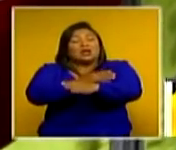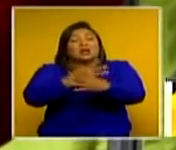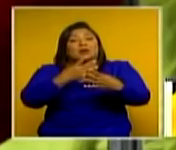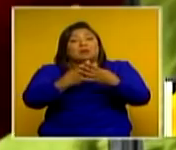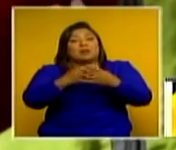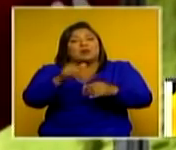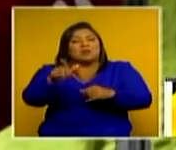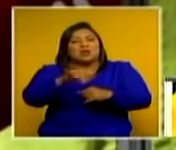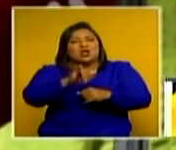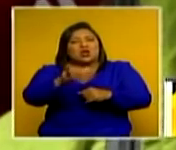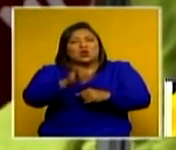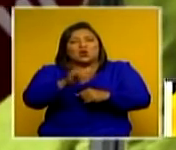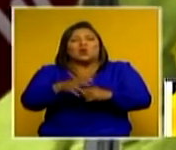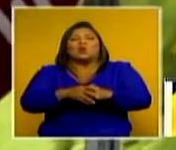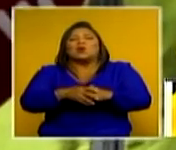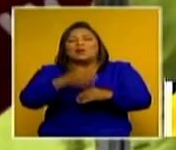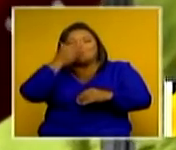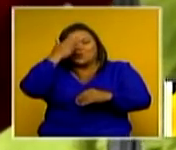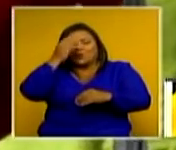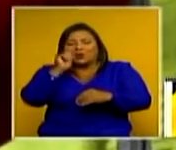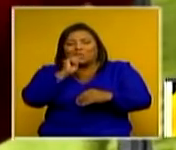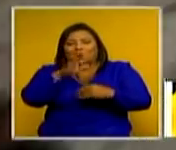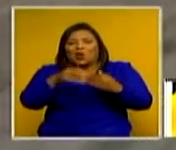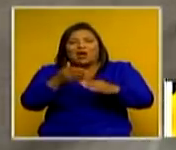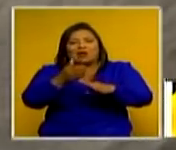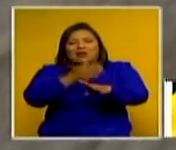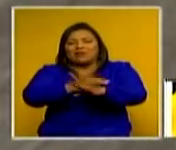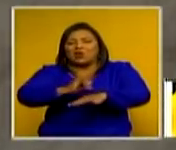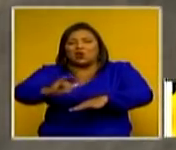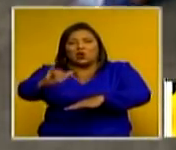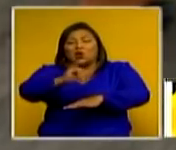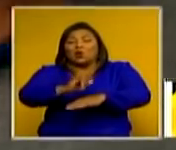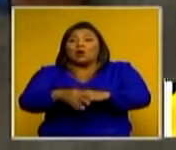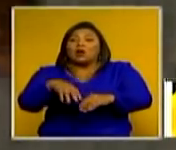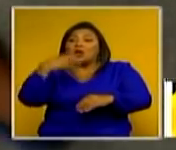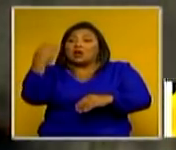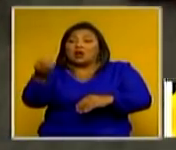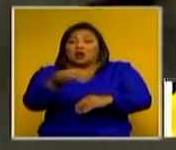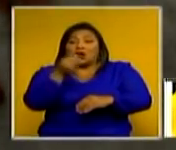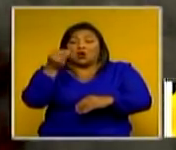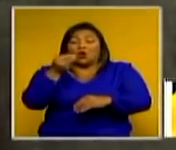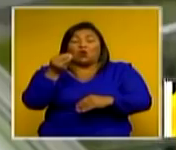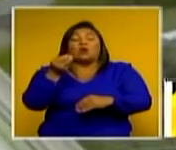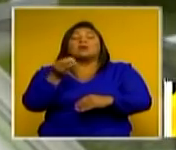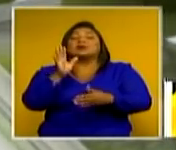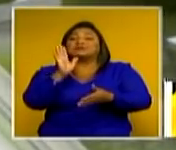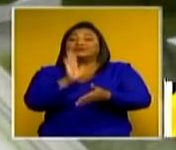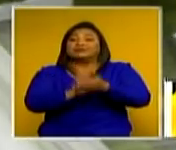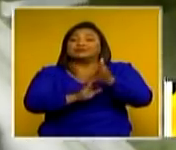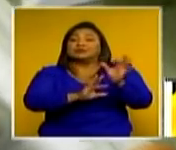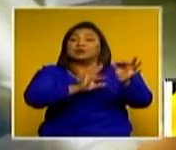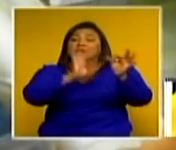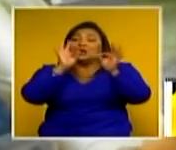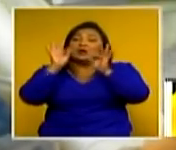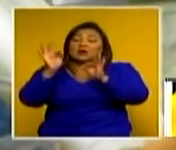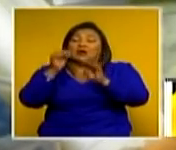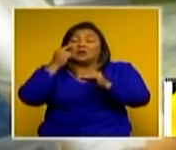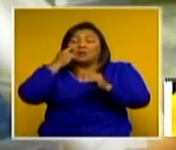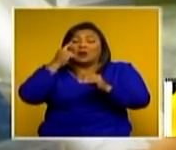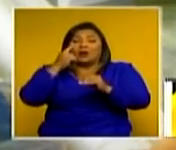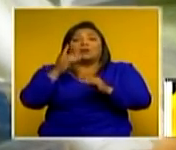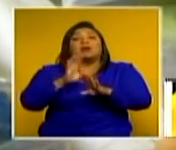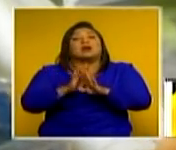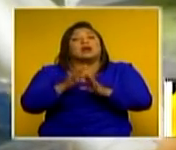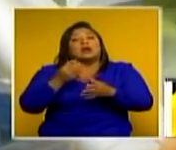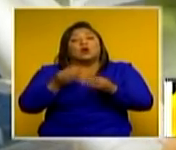el mismo delito que del de tenencia y posesión de sustancias ilícitas a la menor se la llevó ante un juzgado de menores infractores mientras que las